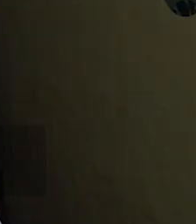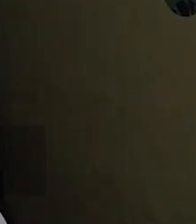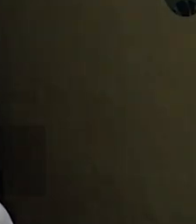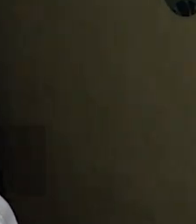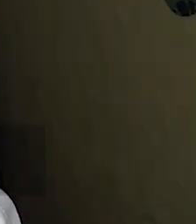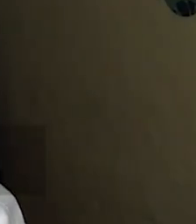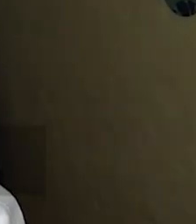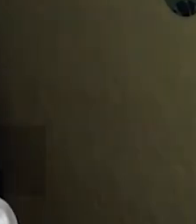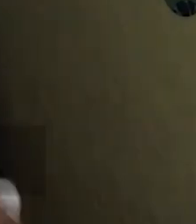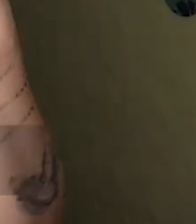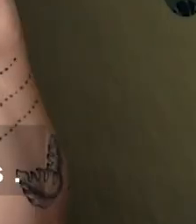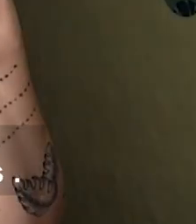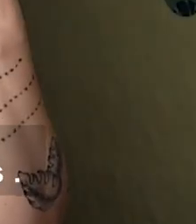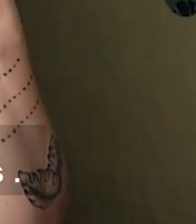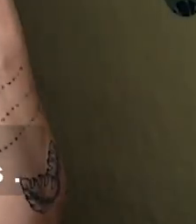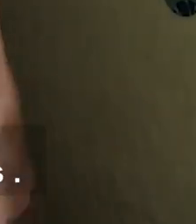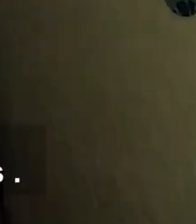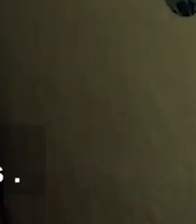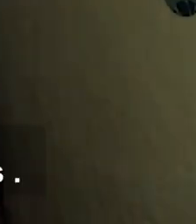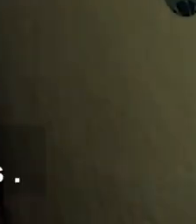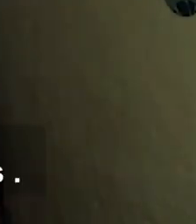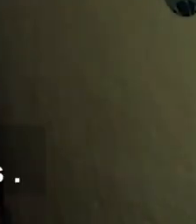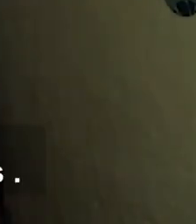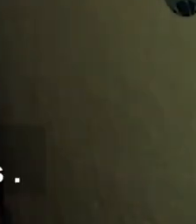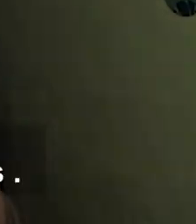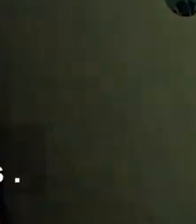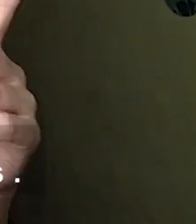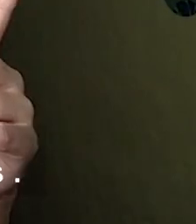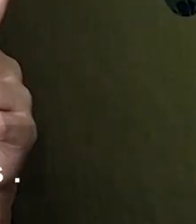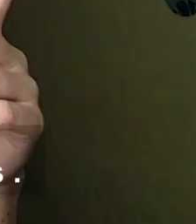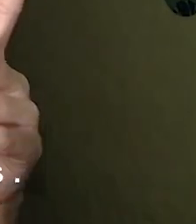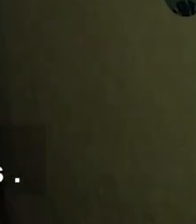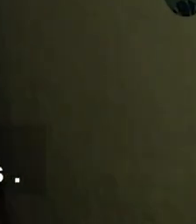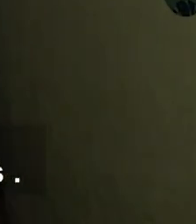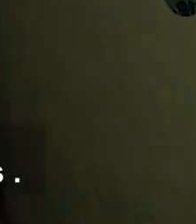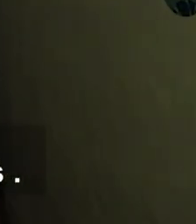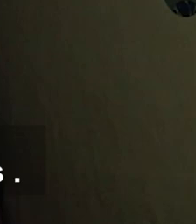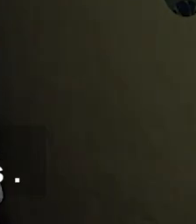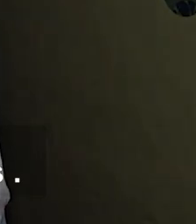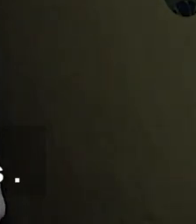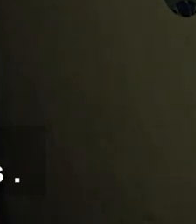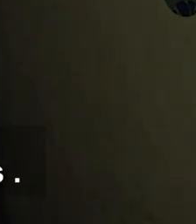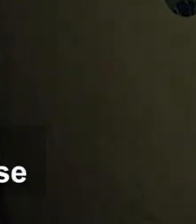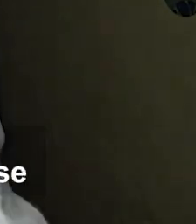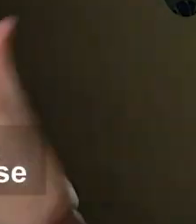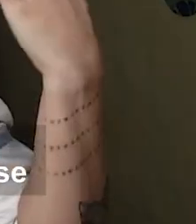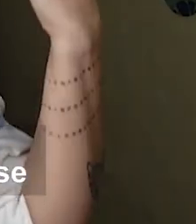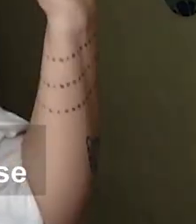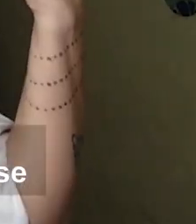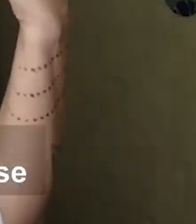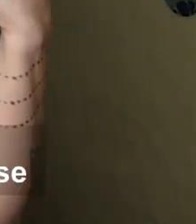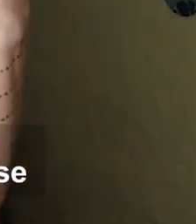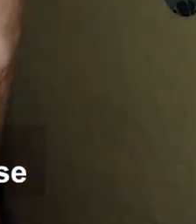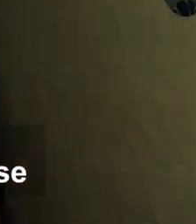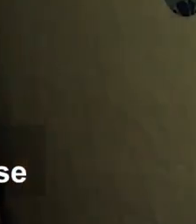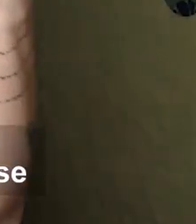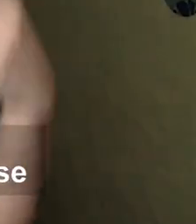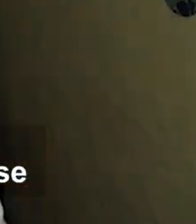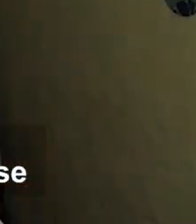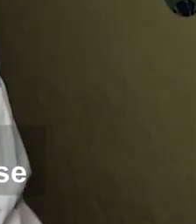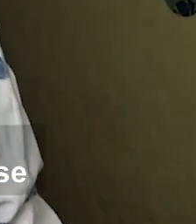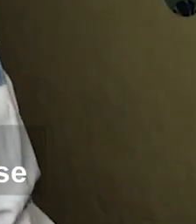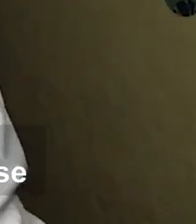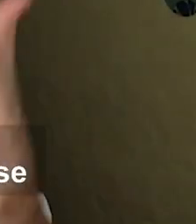los vivimos nosotros, se reunían atravesando trayectos muy largos y no tan cortos, diferentes formas